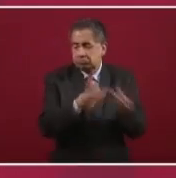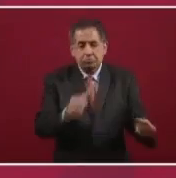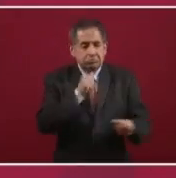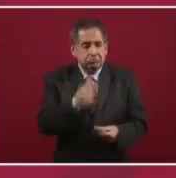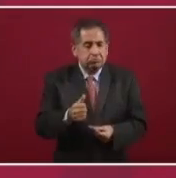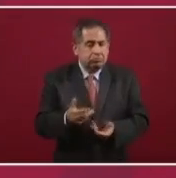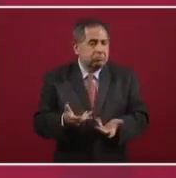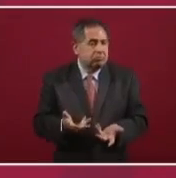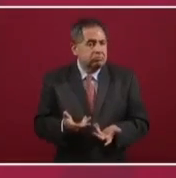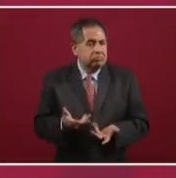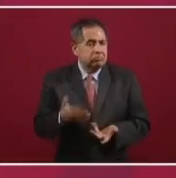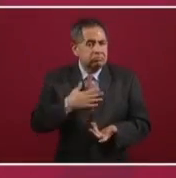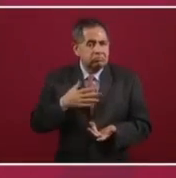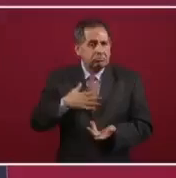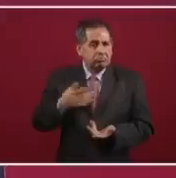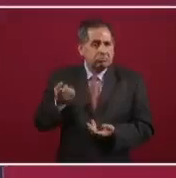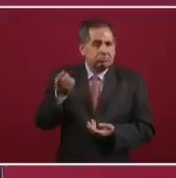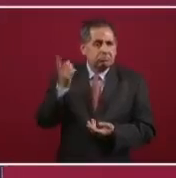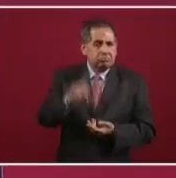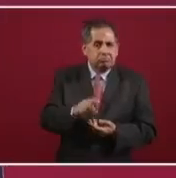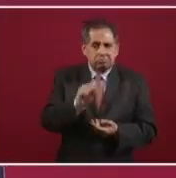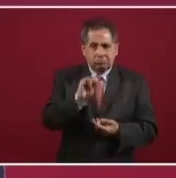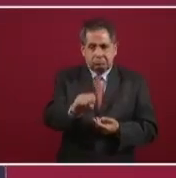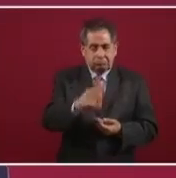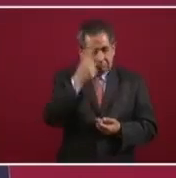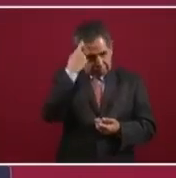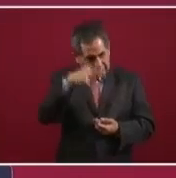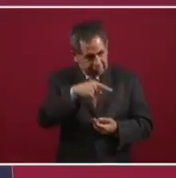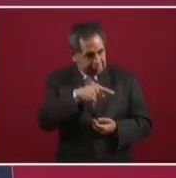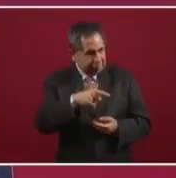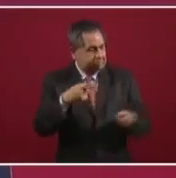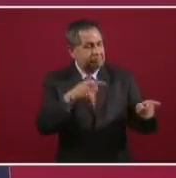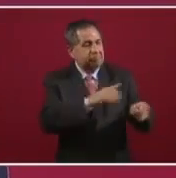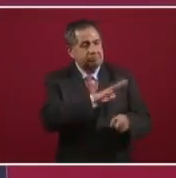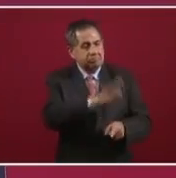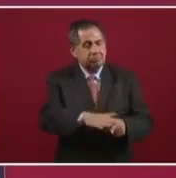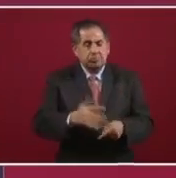por haber dado una orden equivocada.